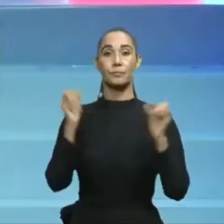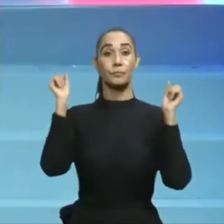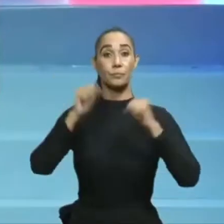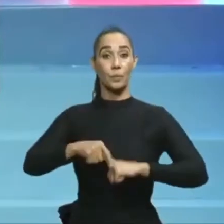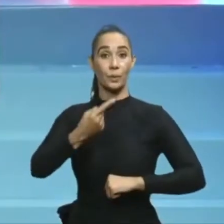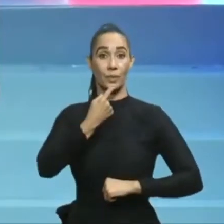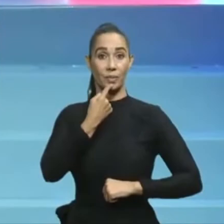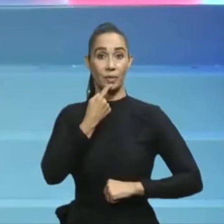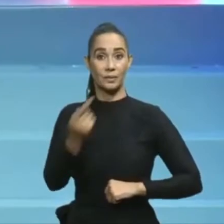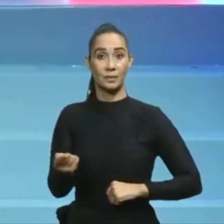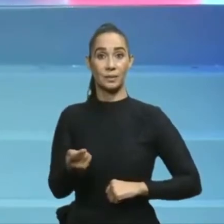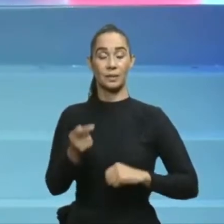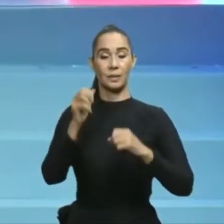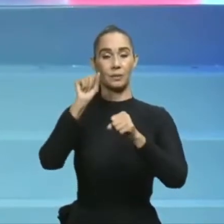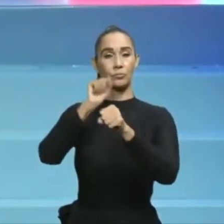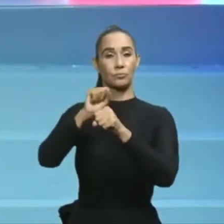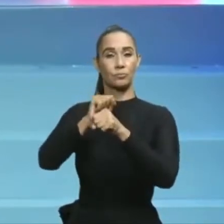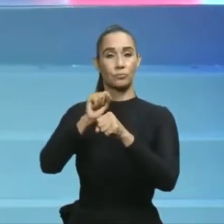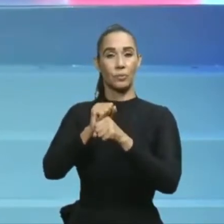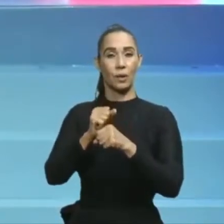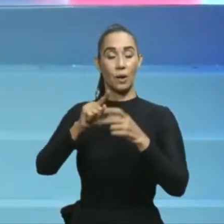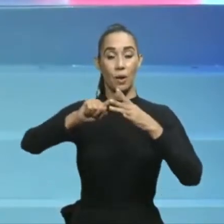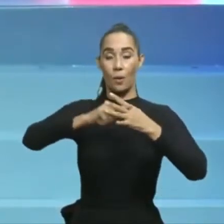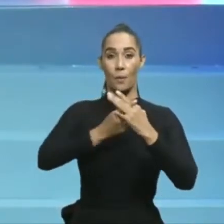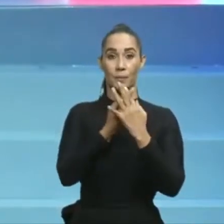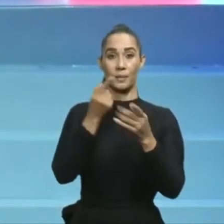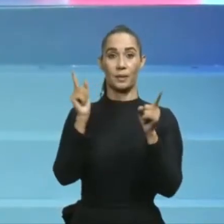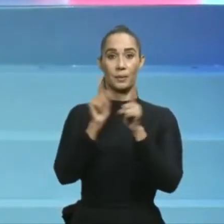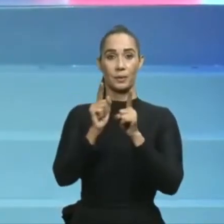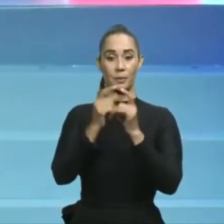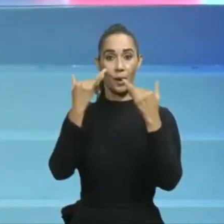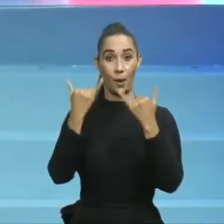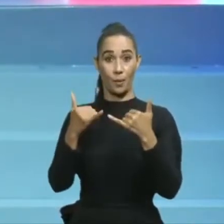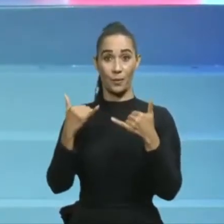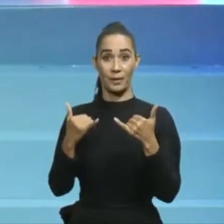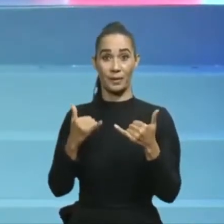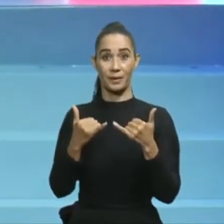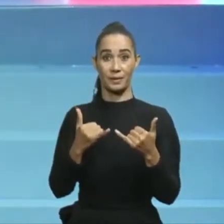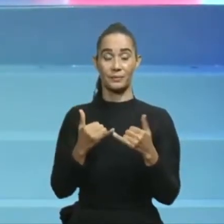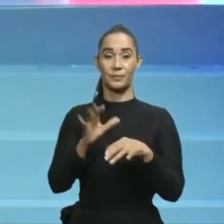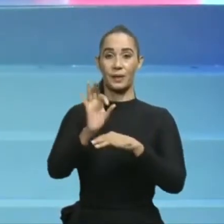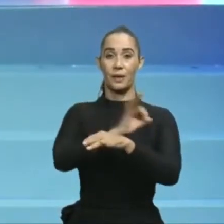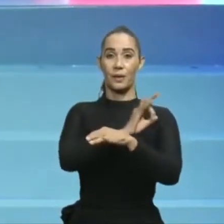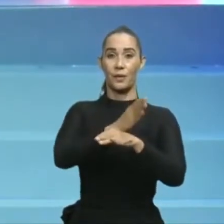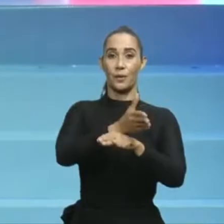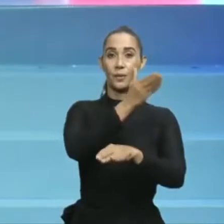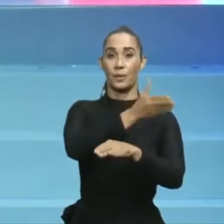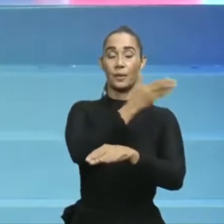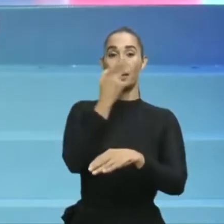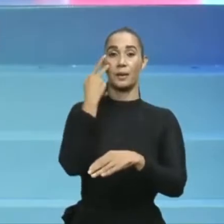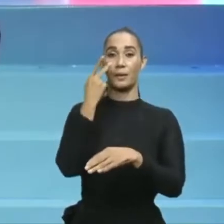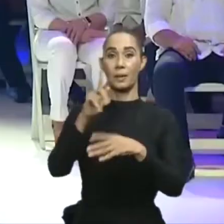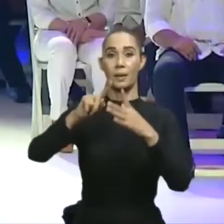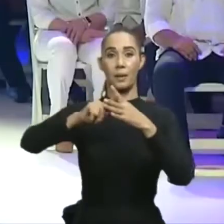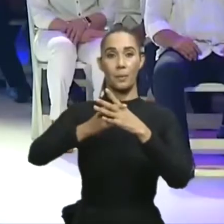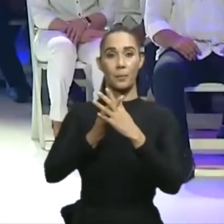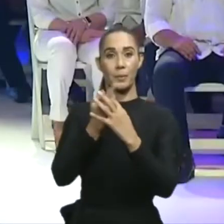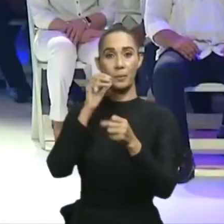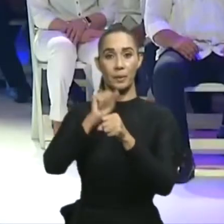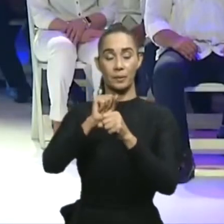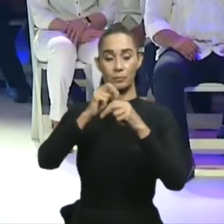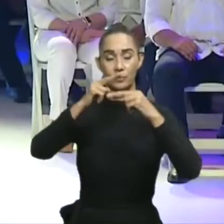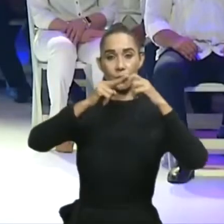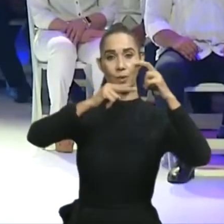decir que las obras ya no solo han comenzado sino que en este momento se encuentra según lo previsto en la primera fase de